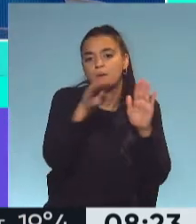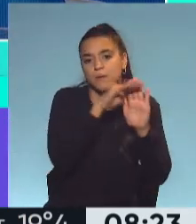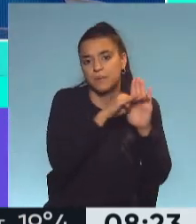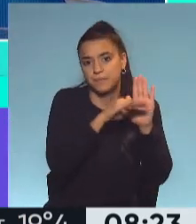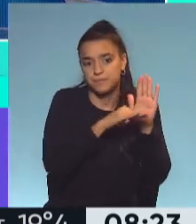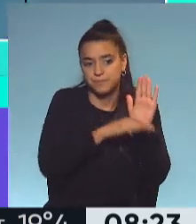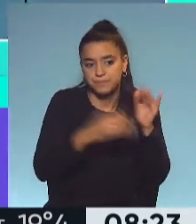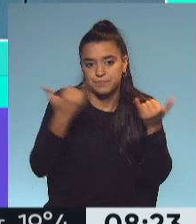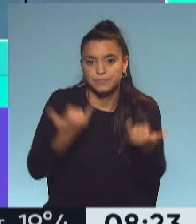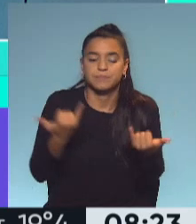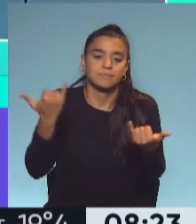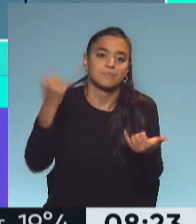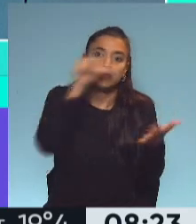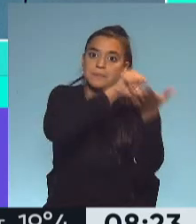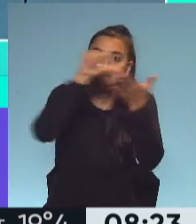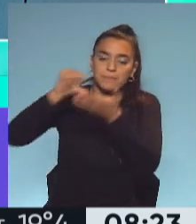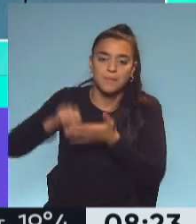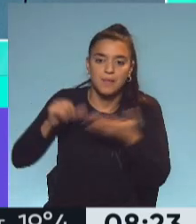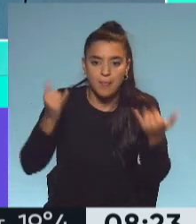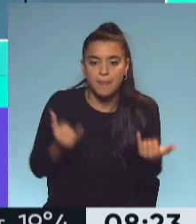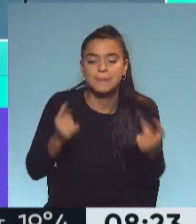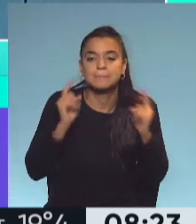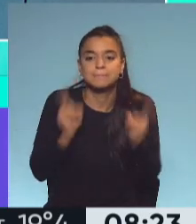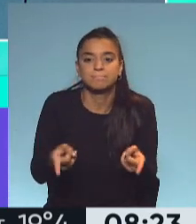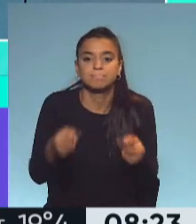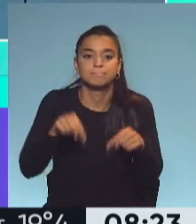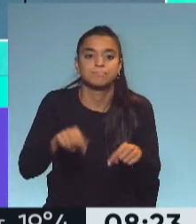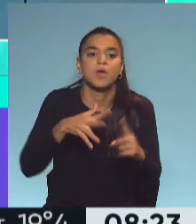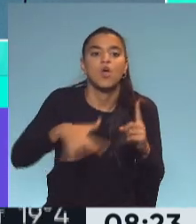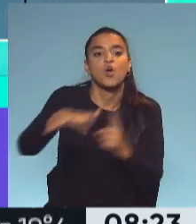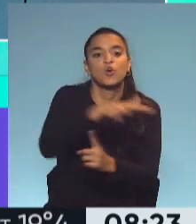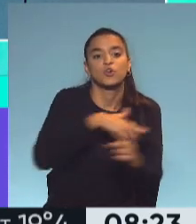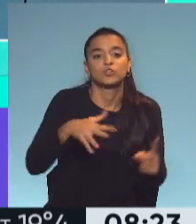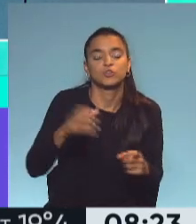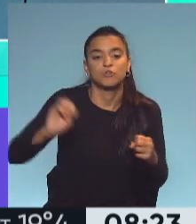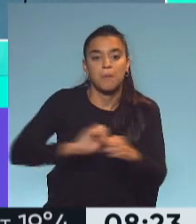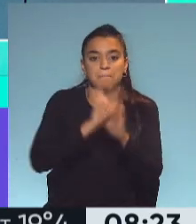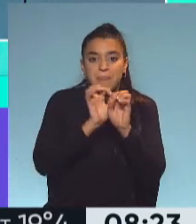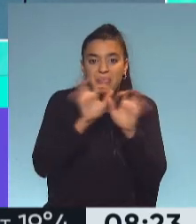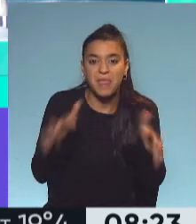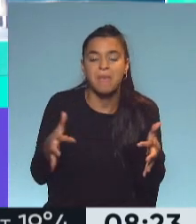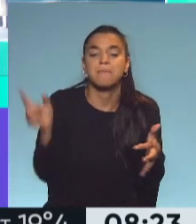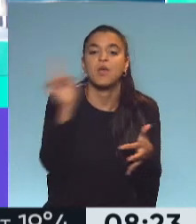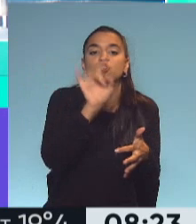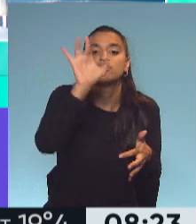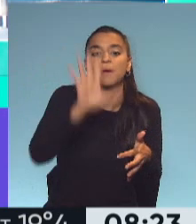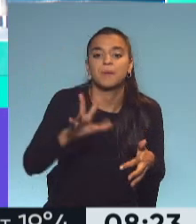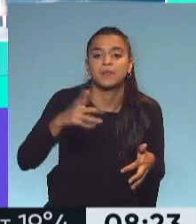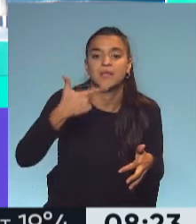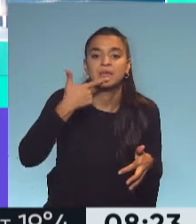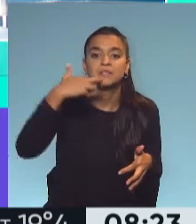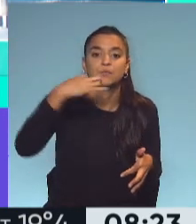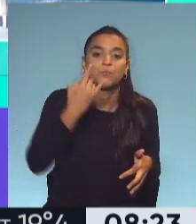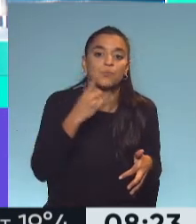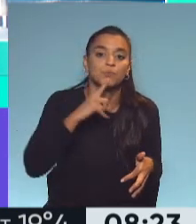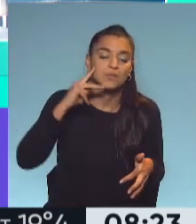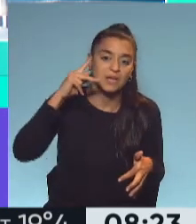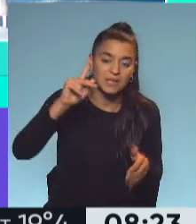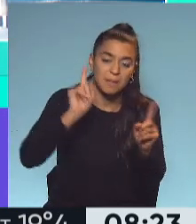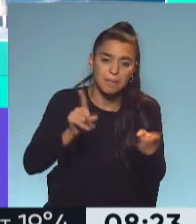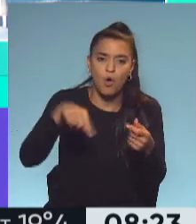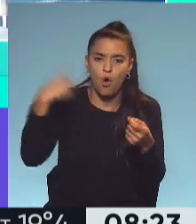tiene alrededor del mundo. Y además, en este contexto de pandemia, no solamente la Sputnik V, sino casi todas las